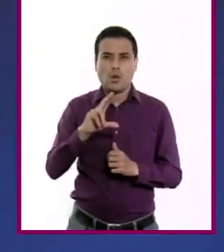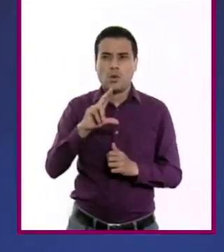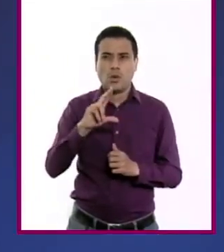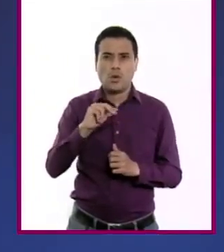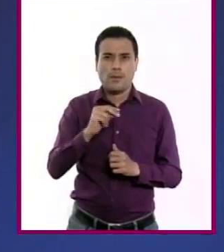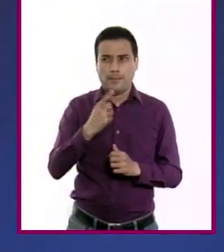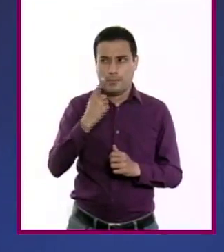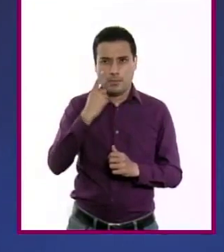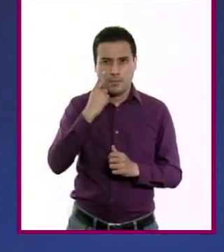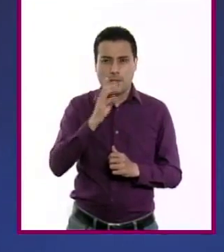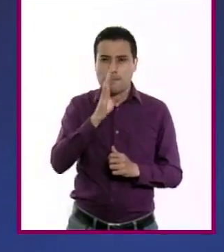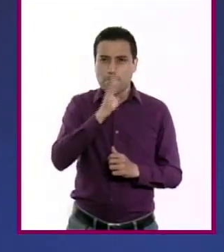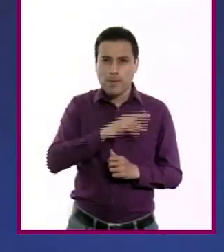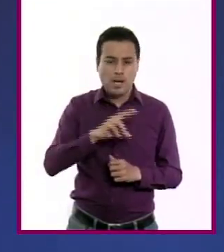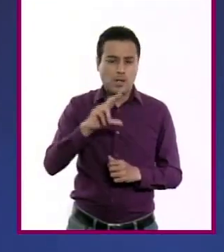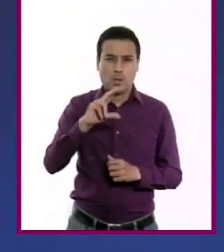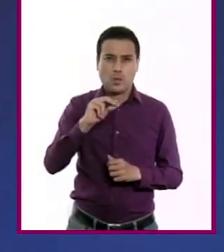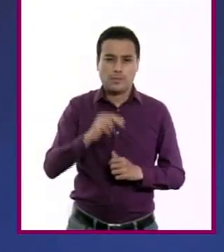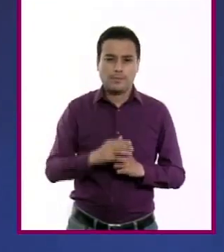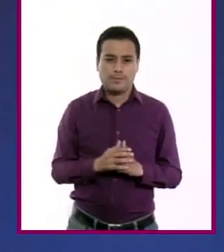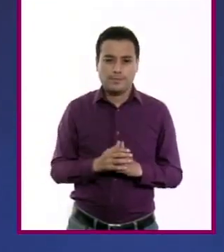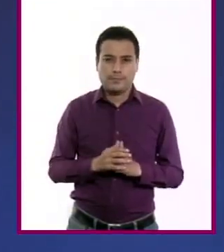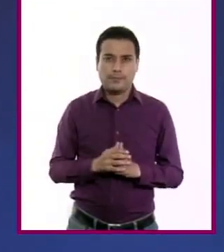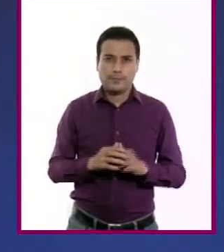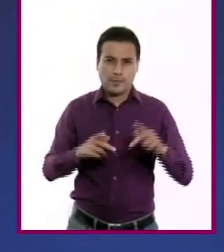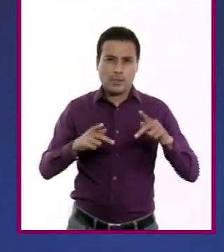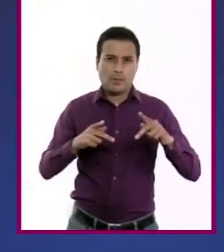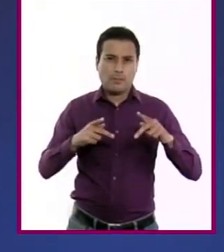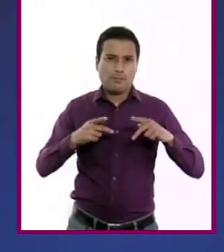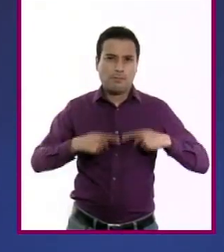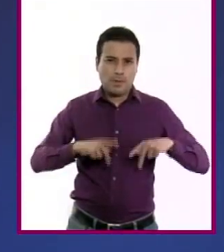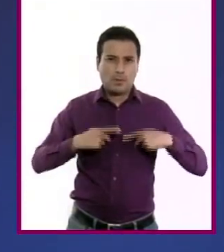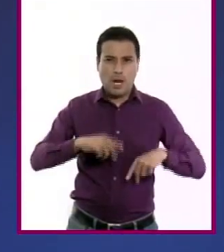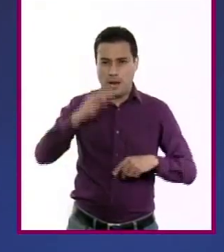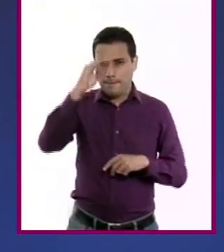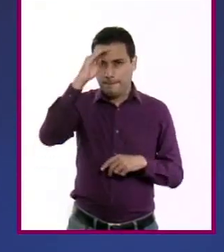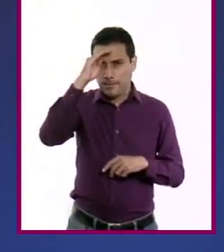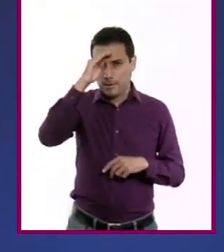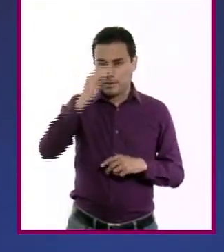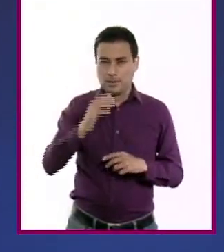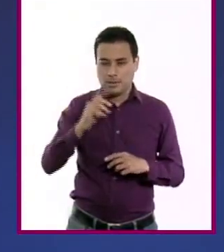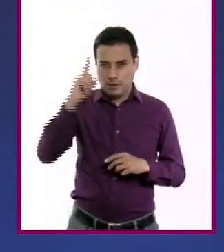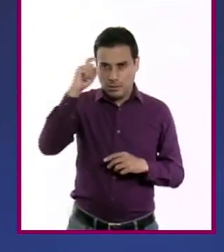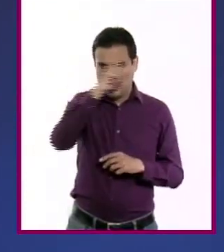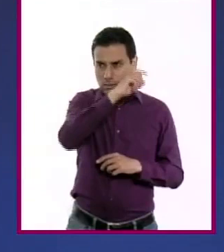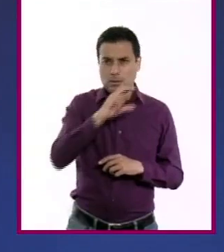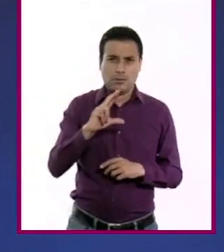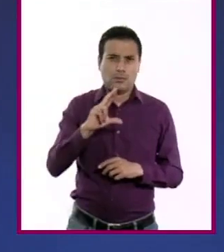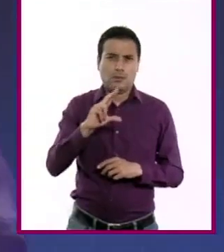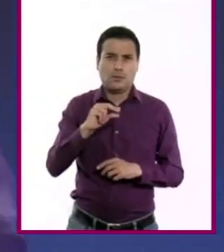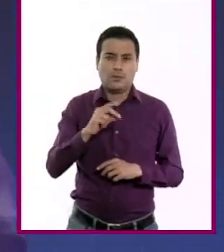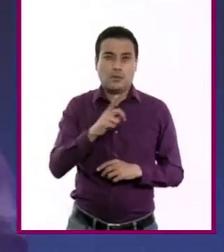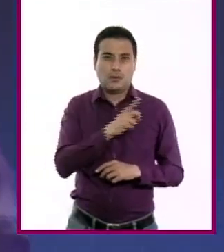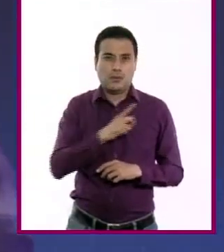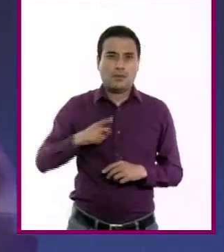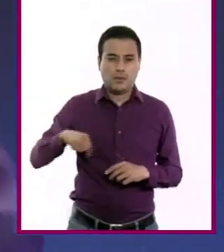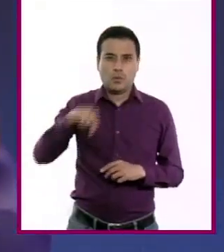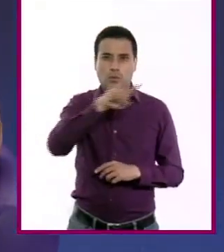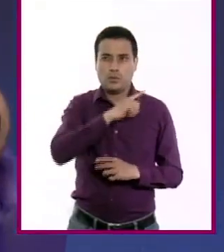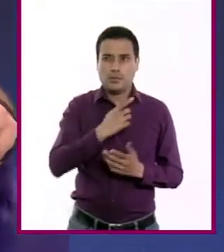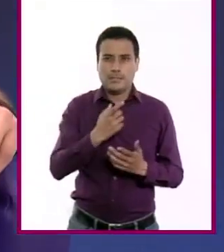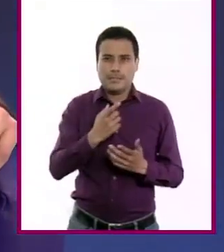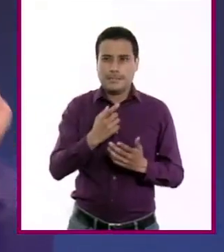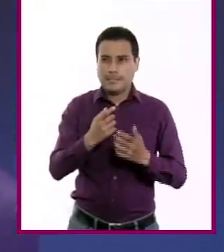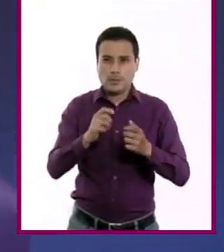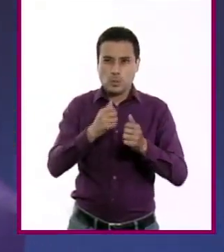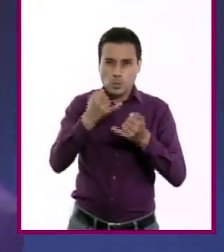era malicioso. Aunque solo esperaba que pasaras un nivel muy complicado para que te desencriptara todos los archivos. ¡Wow! Sí. O